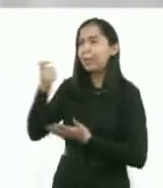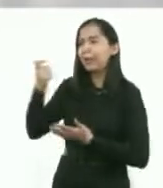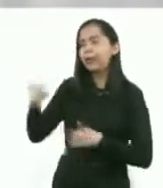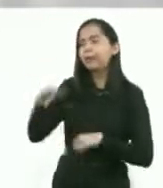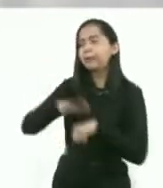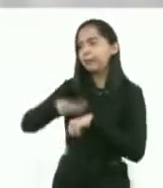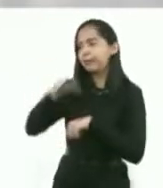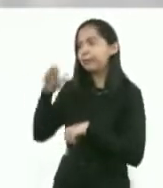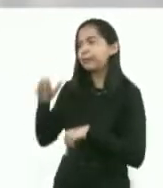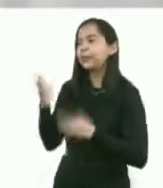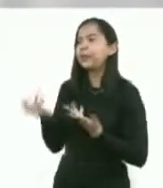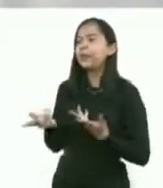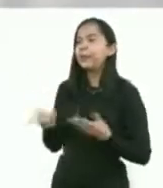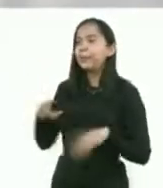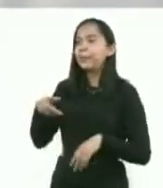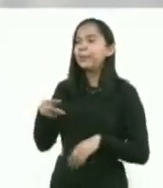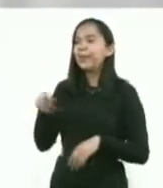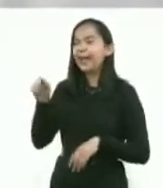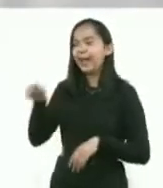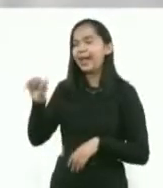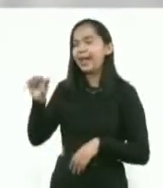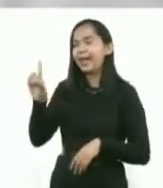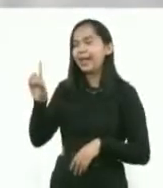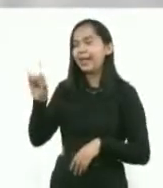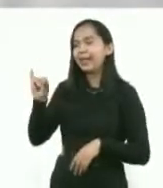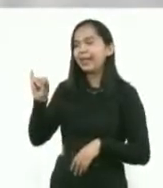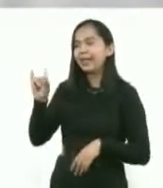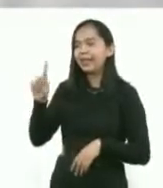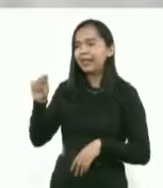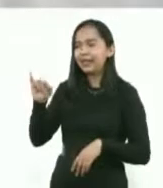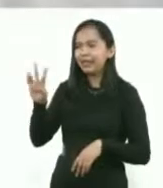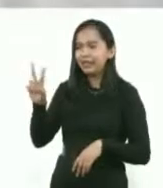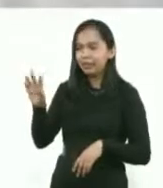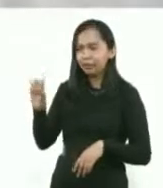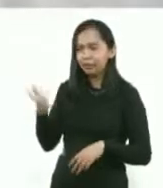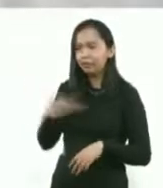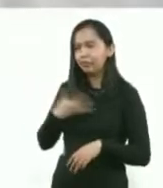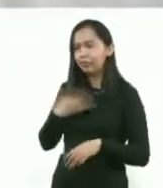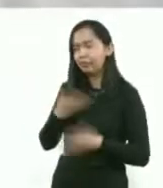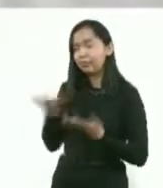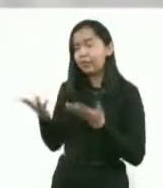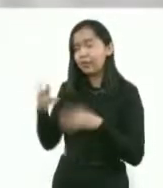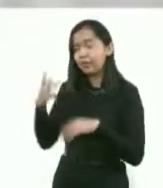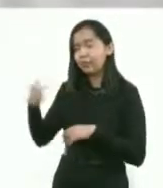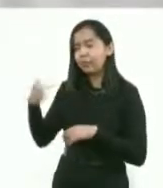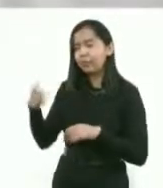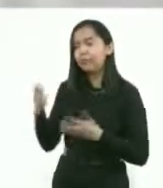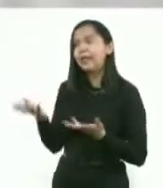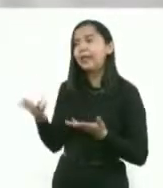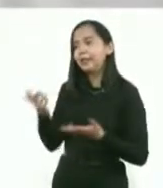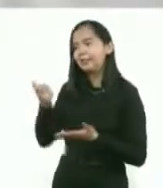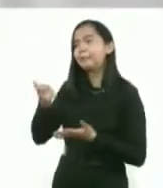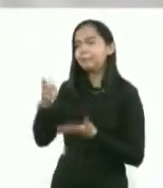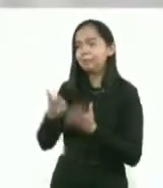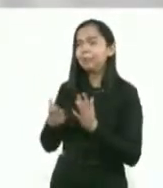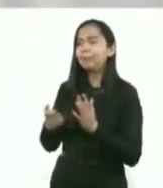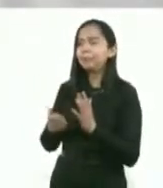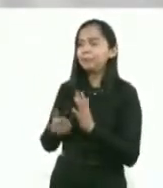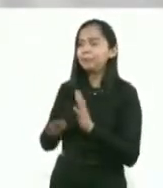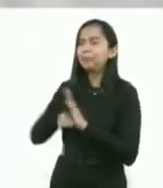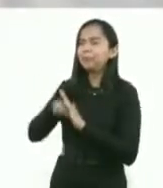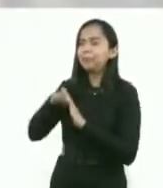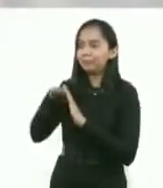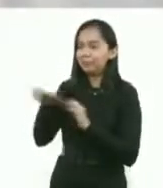octanaje, sino por el tipo de aditivo que lleva este combustible, esta gasolina. Y todos lo ponen y